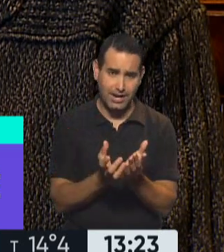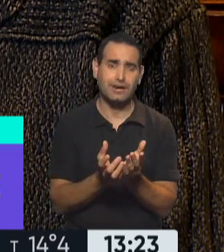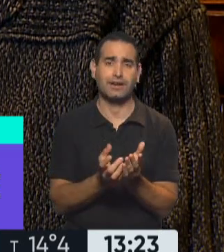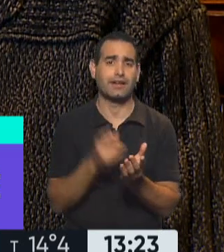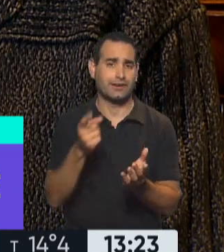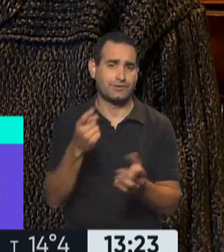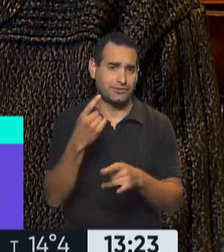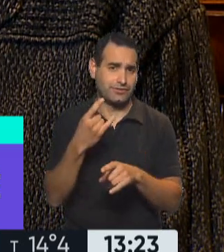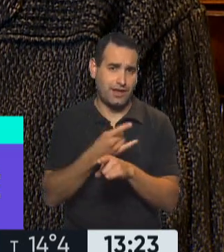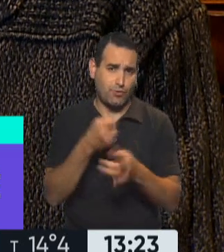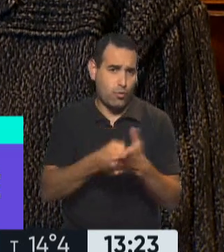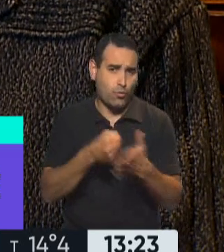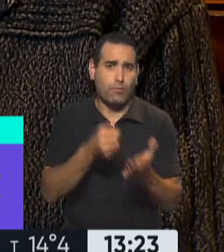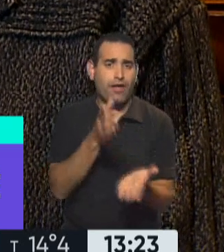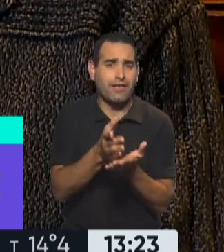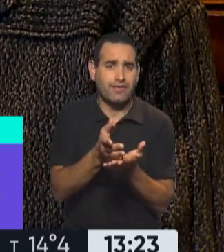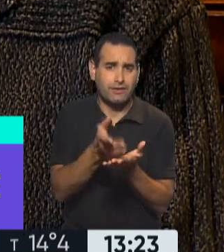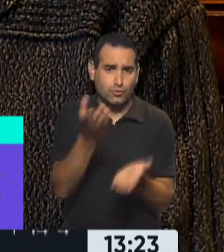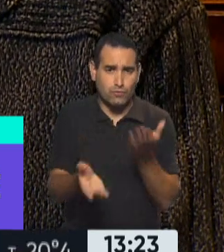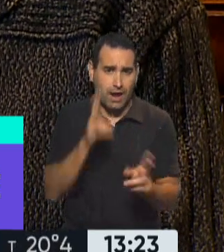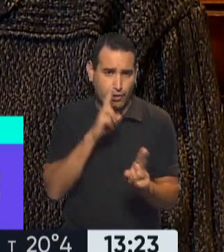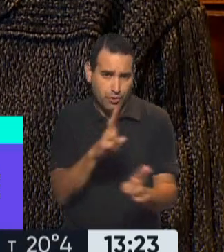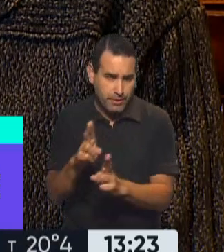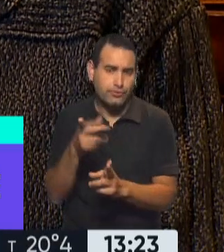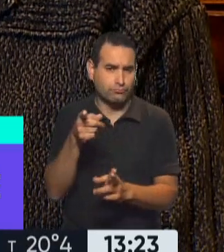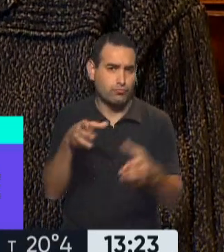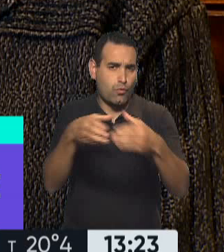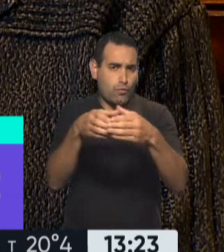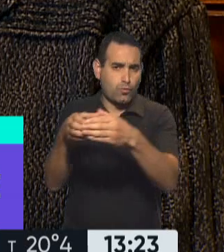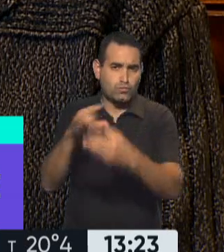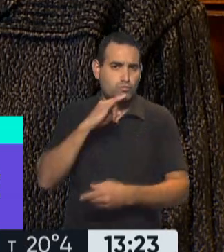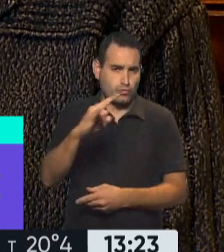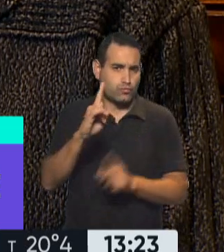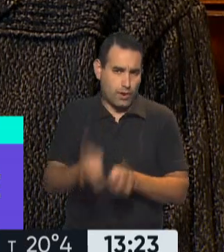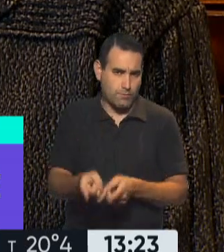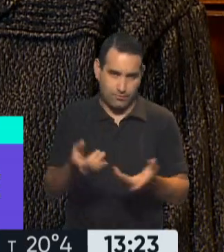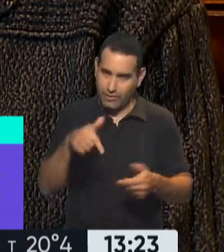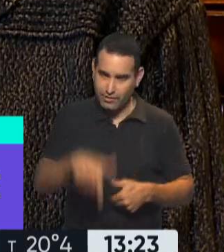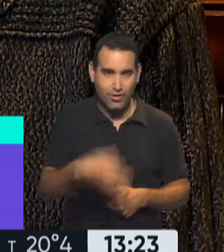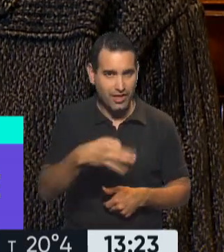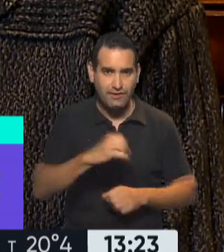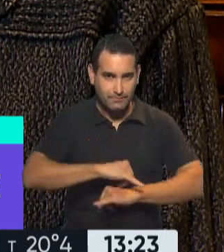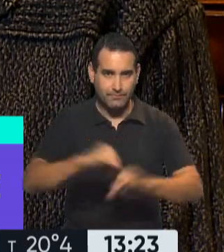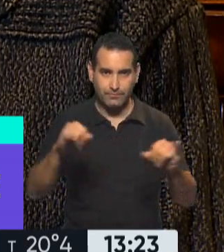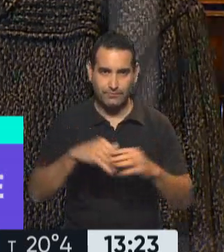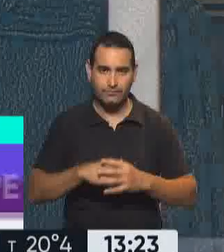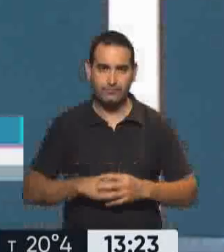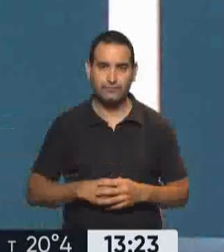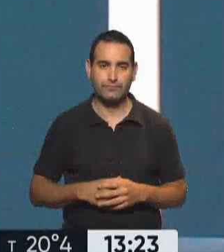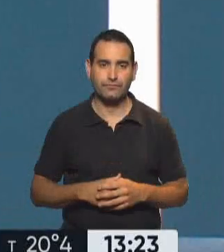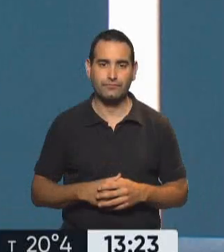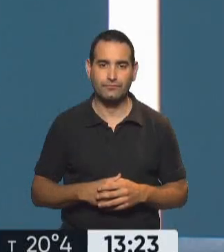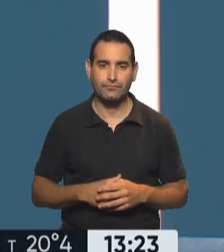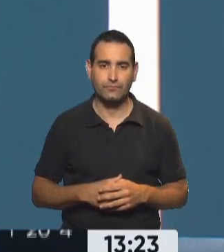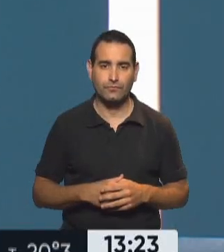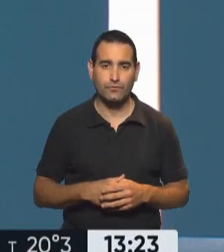por los derechos humanos van a tomar acciones seguramente, porque esto se tiene que saber, pero no se tiene.